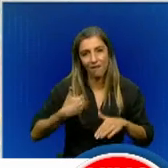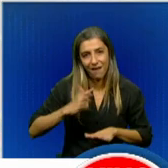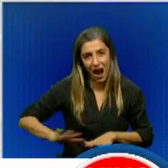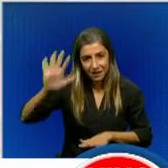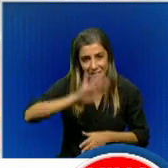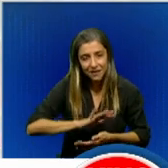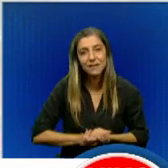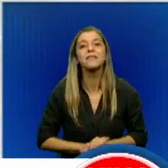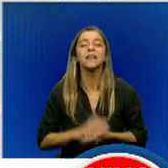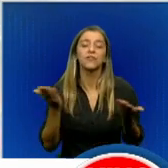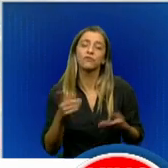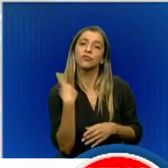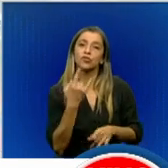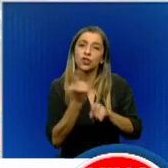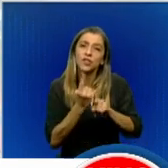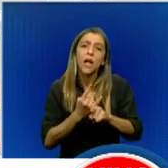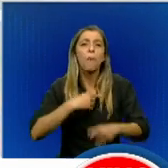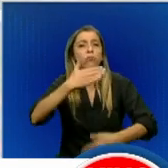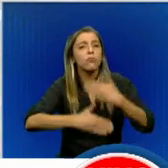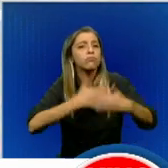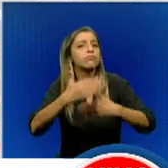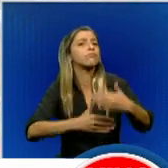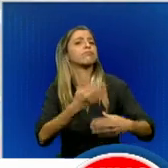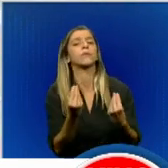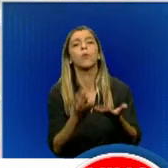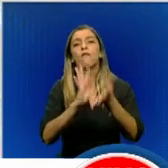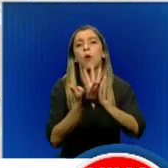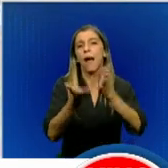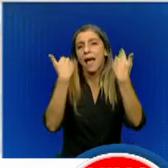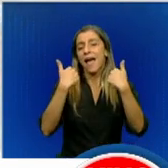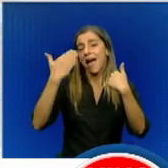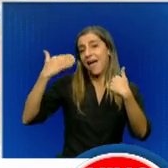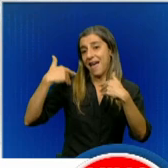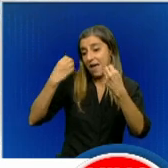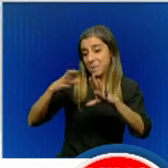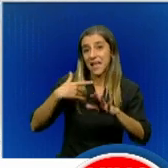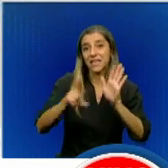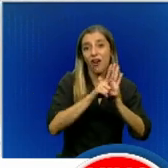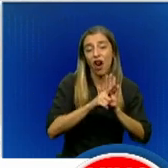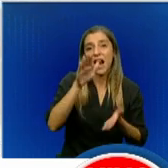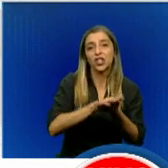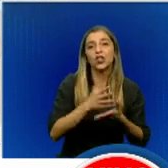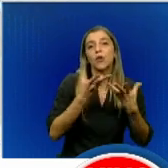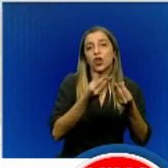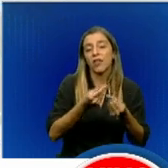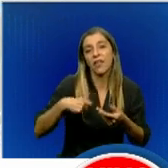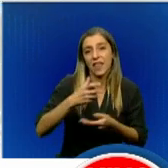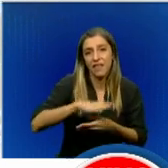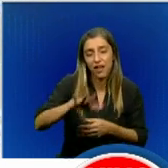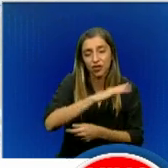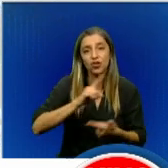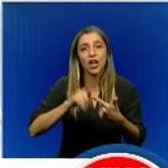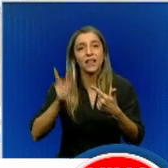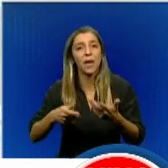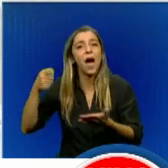progresividad lo hemos hecho desde la ley de solidaridad social y reactivación productiva que hicimos también con el aporte solidario